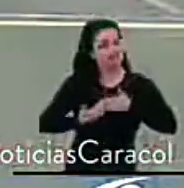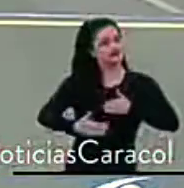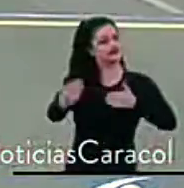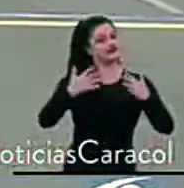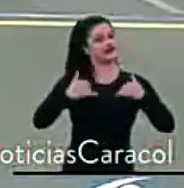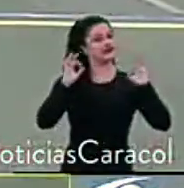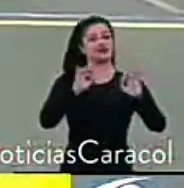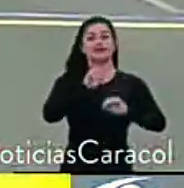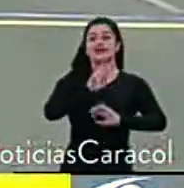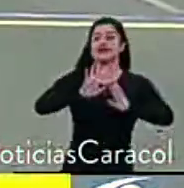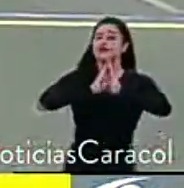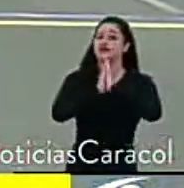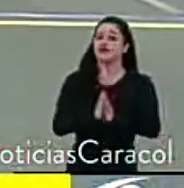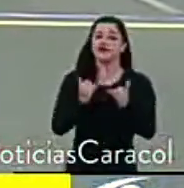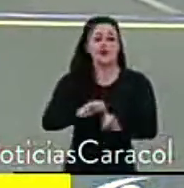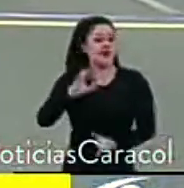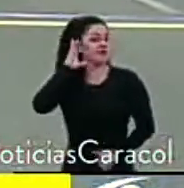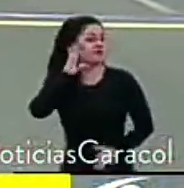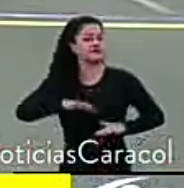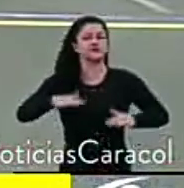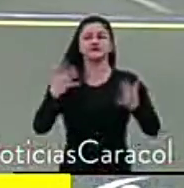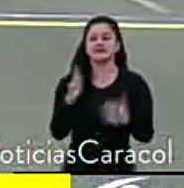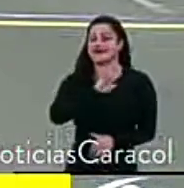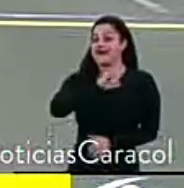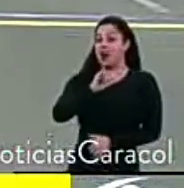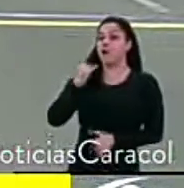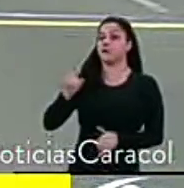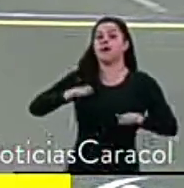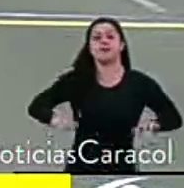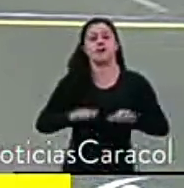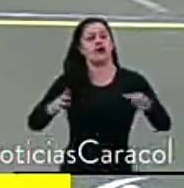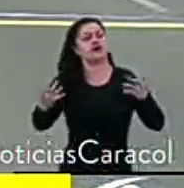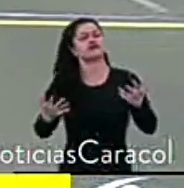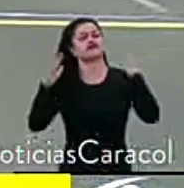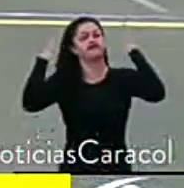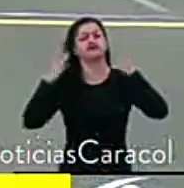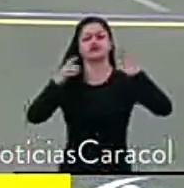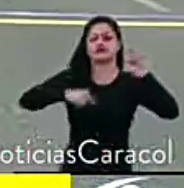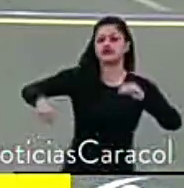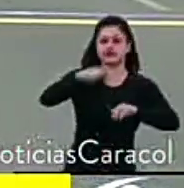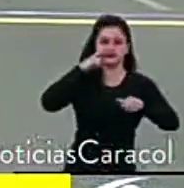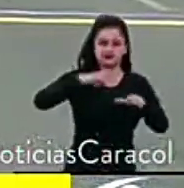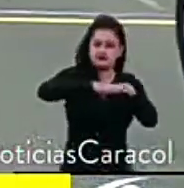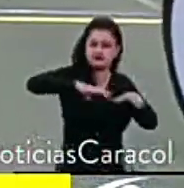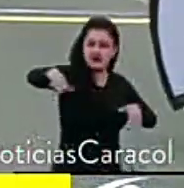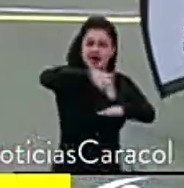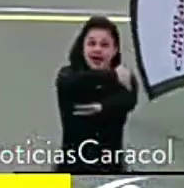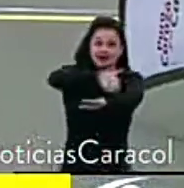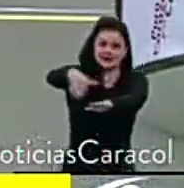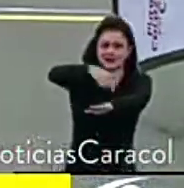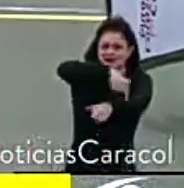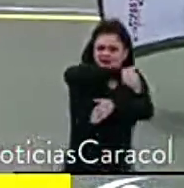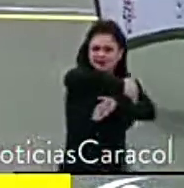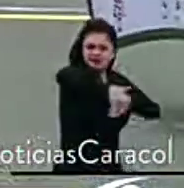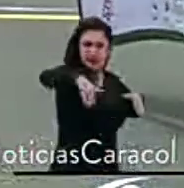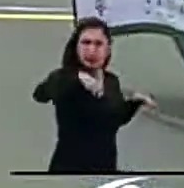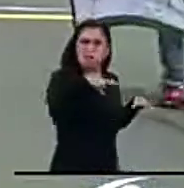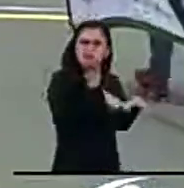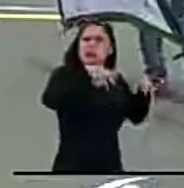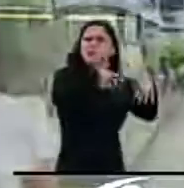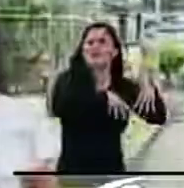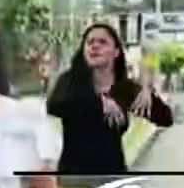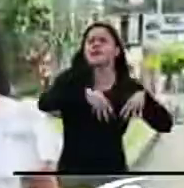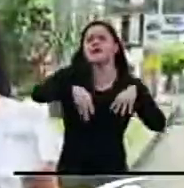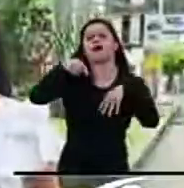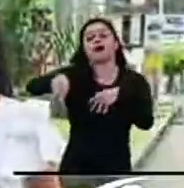a esta hora yo los saludo desde la calle de la feria. Estamos en un cubrimiento especial. Está mi compañera Cindy Rodríguez en los camerinos del